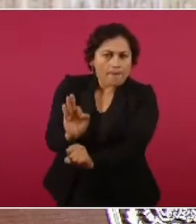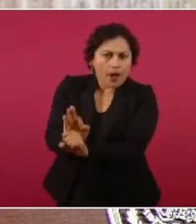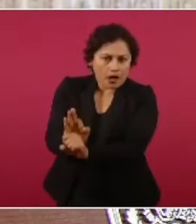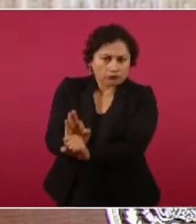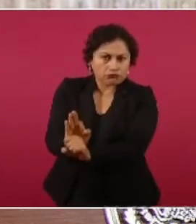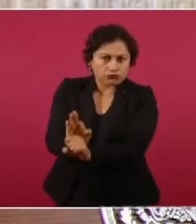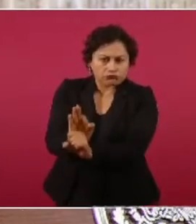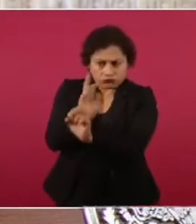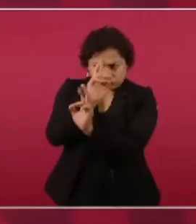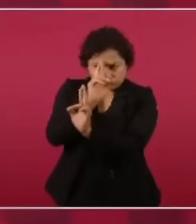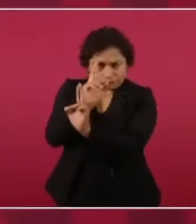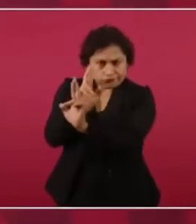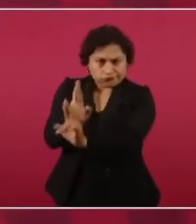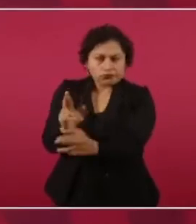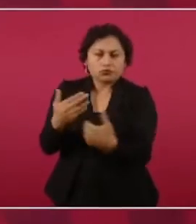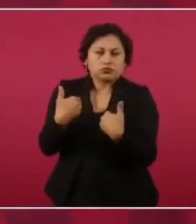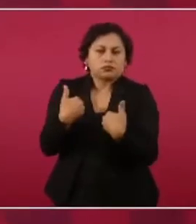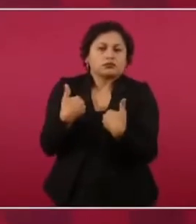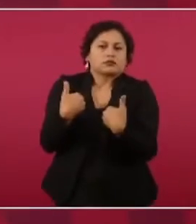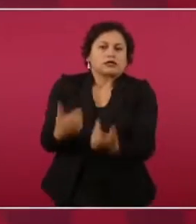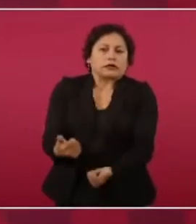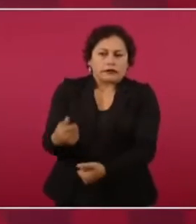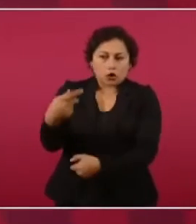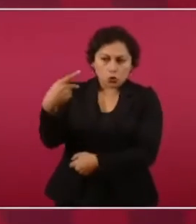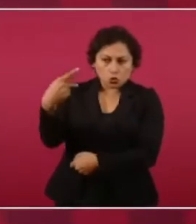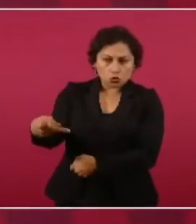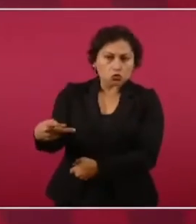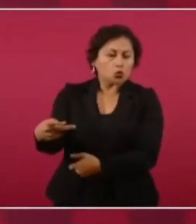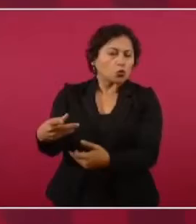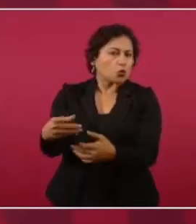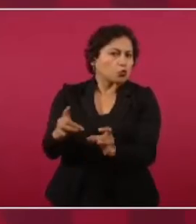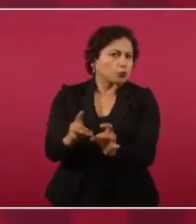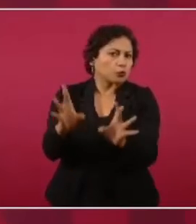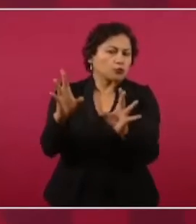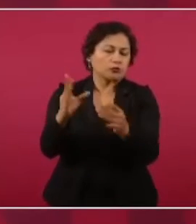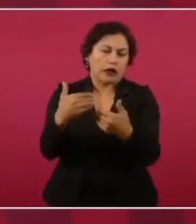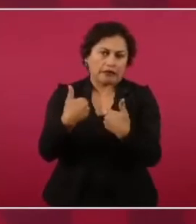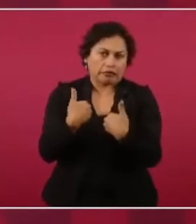entendemos su situación tan delicada, tan triste.